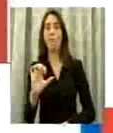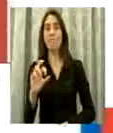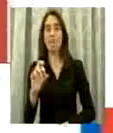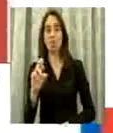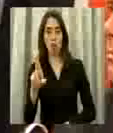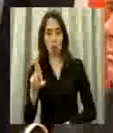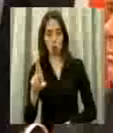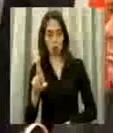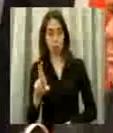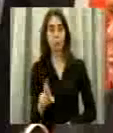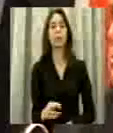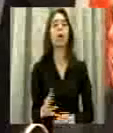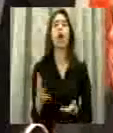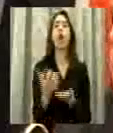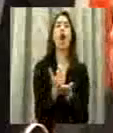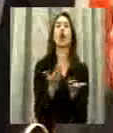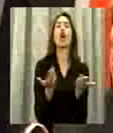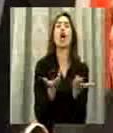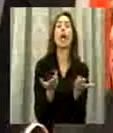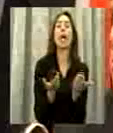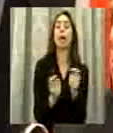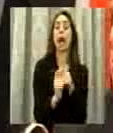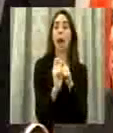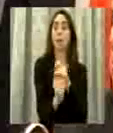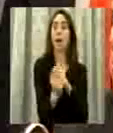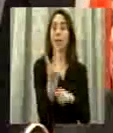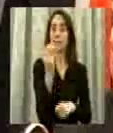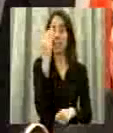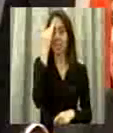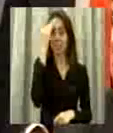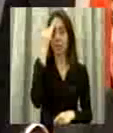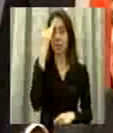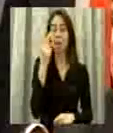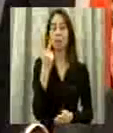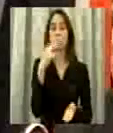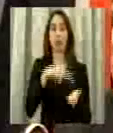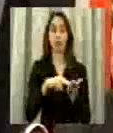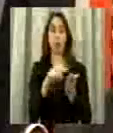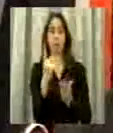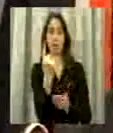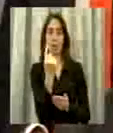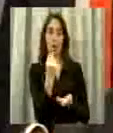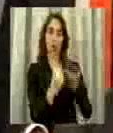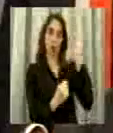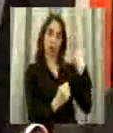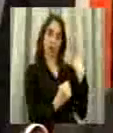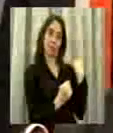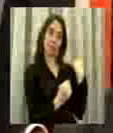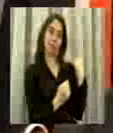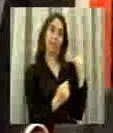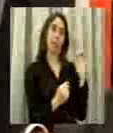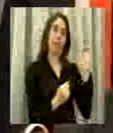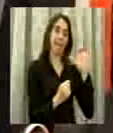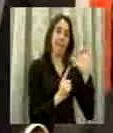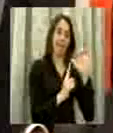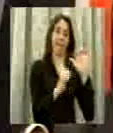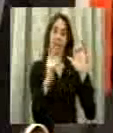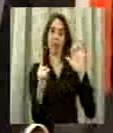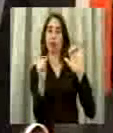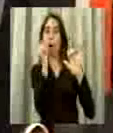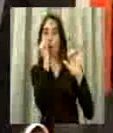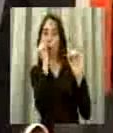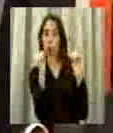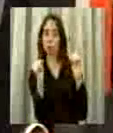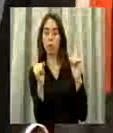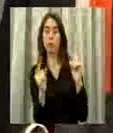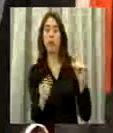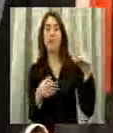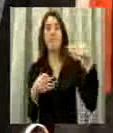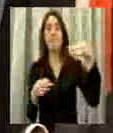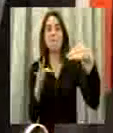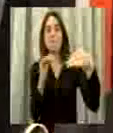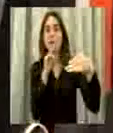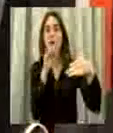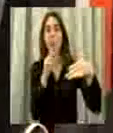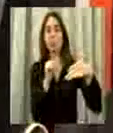pago a 30 días? Nos encontramos el año 2011, y estos son promedios de enero-octubre, facturas